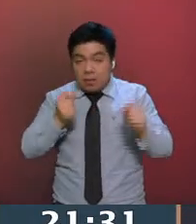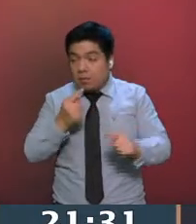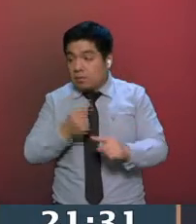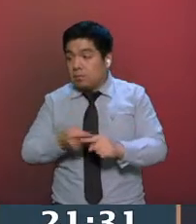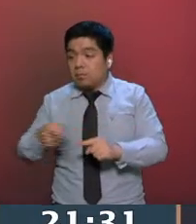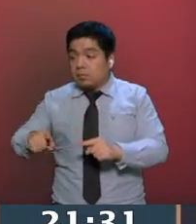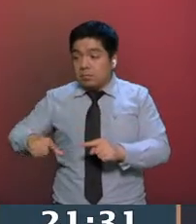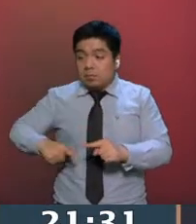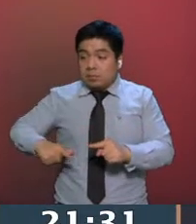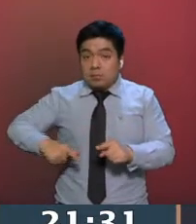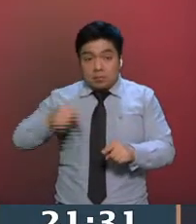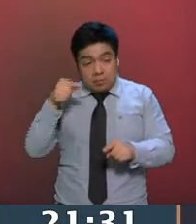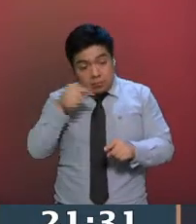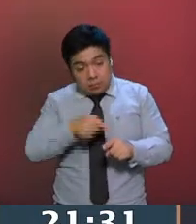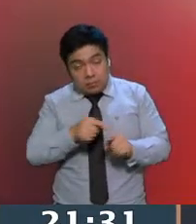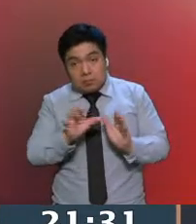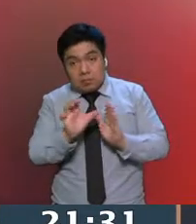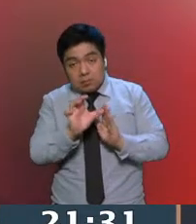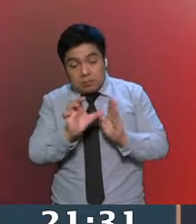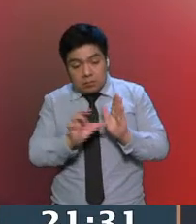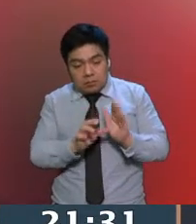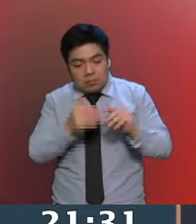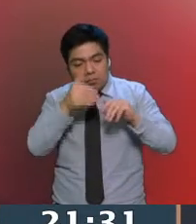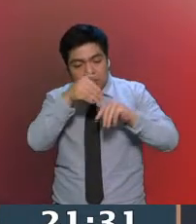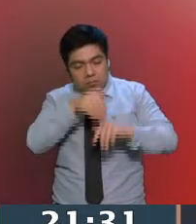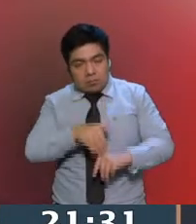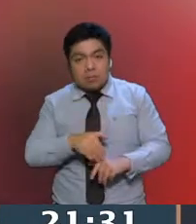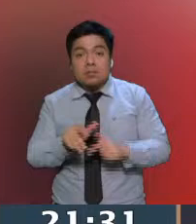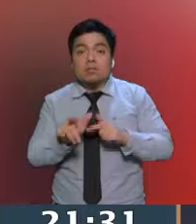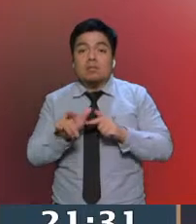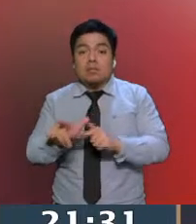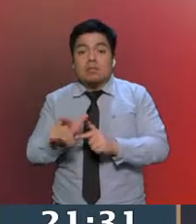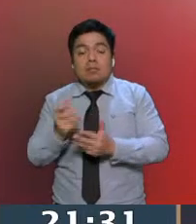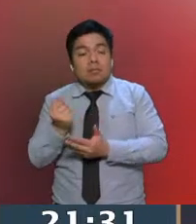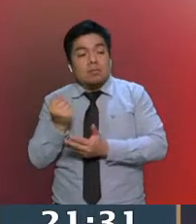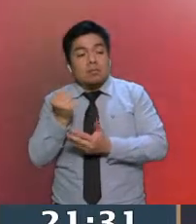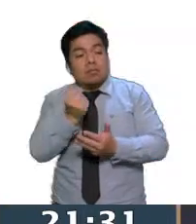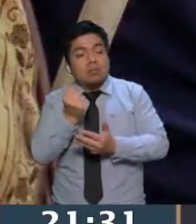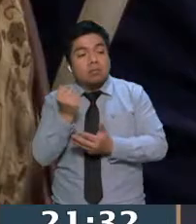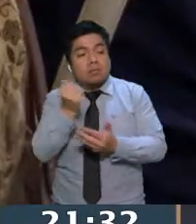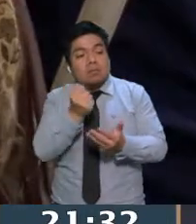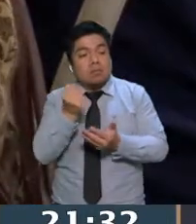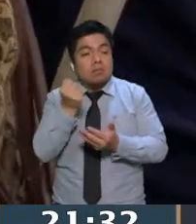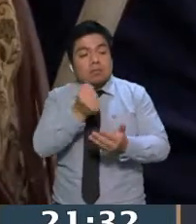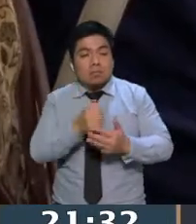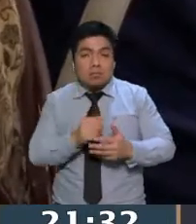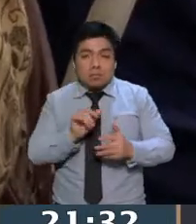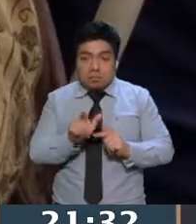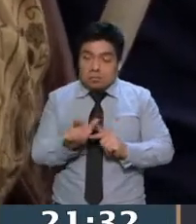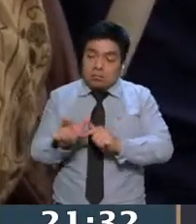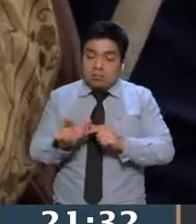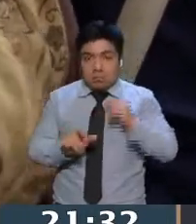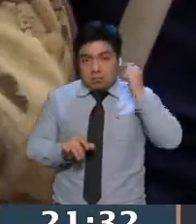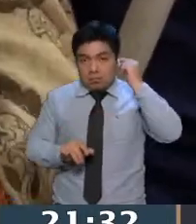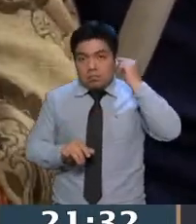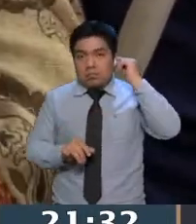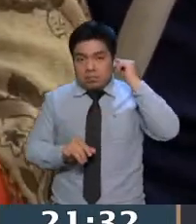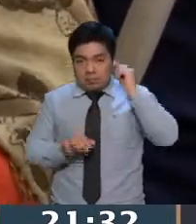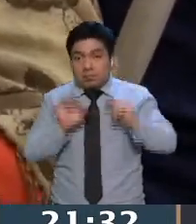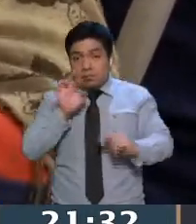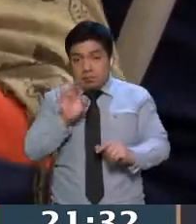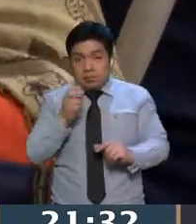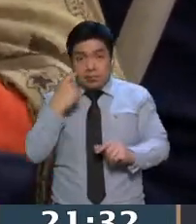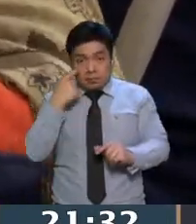gobierno, se tienen que seguir financiando del presupuesto público. Sobre la iniciativa